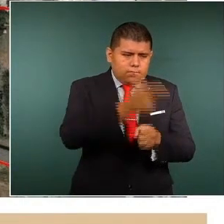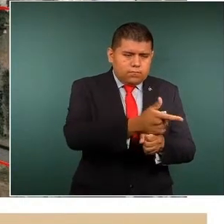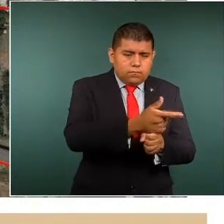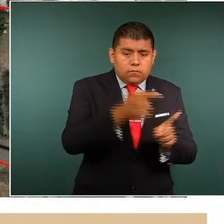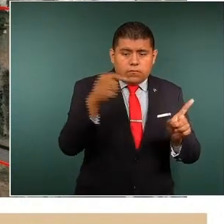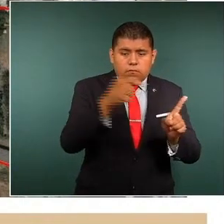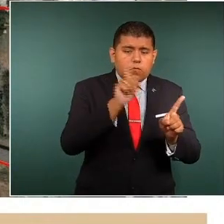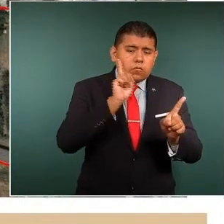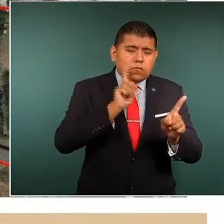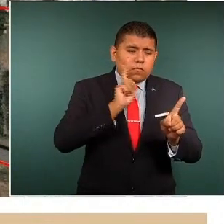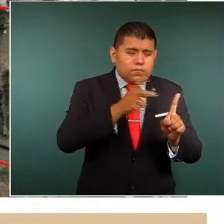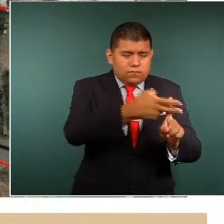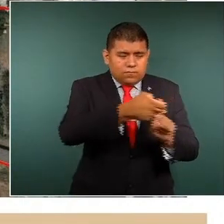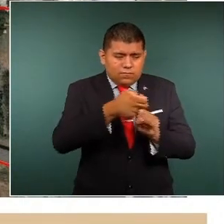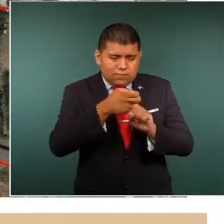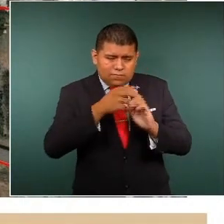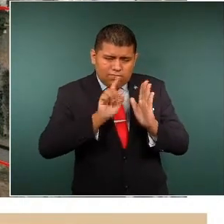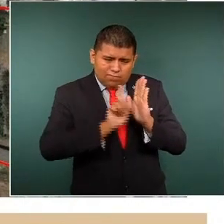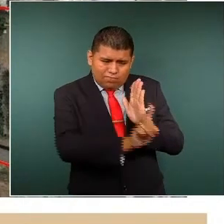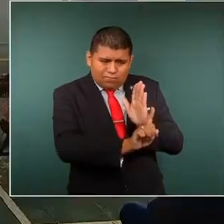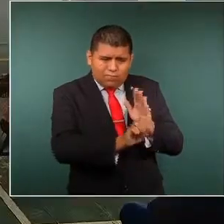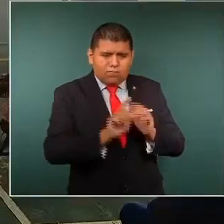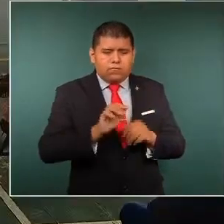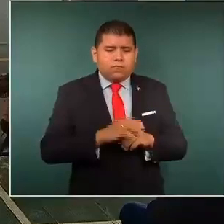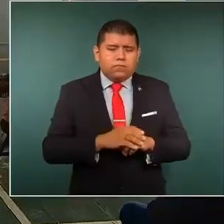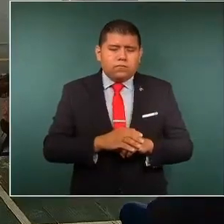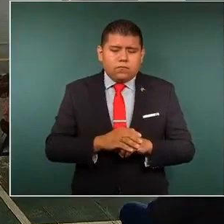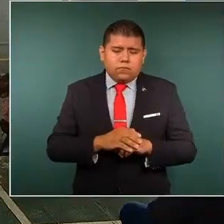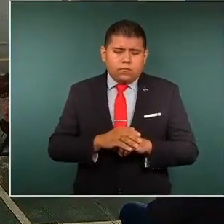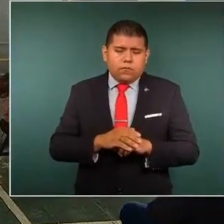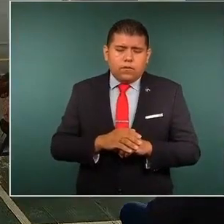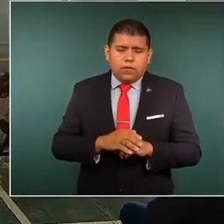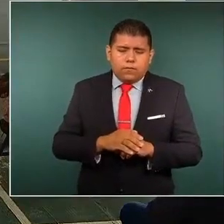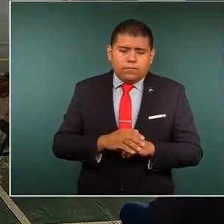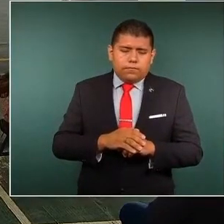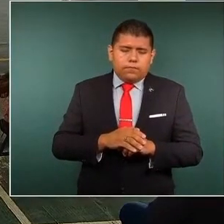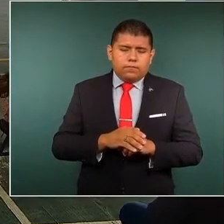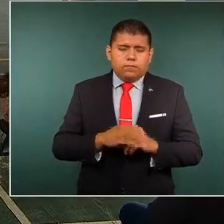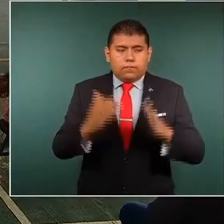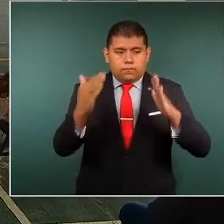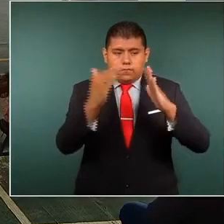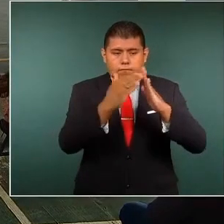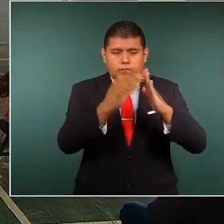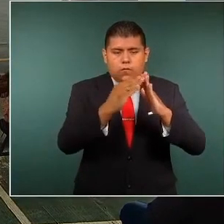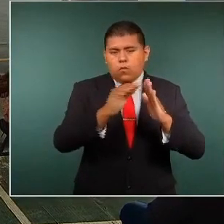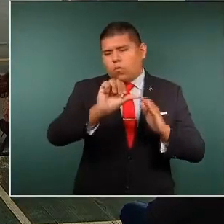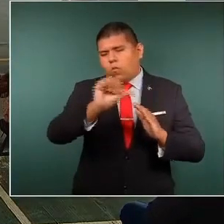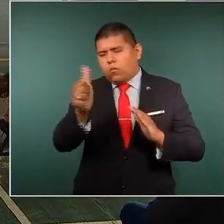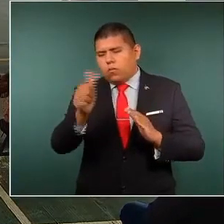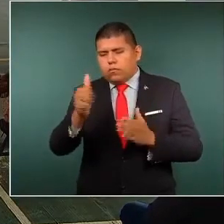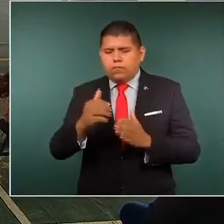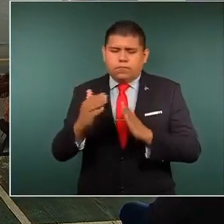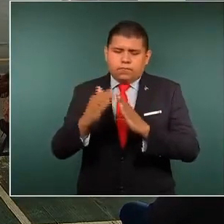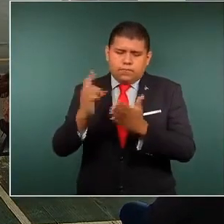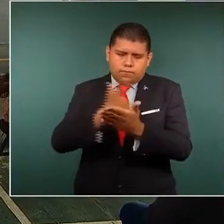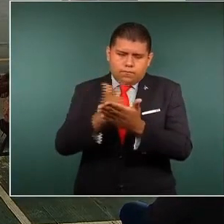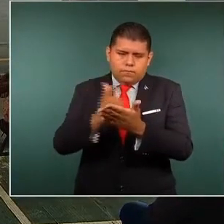una mujer de 52 años, víctima de secuestro. En la casa, en el inmueble de la Casa